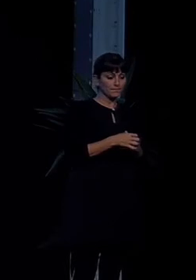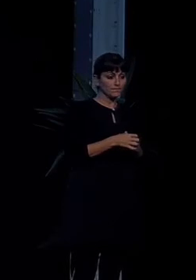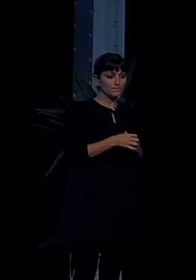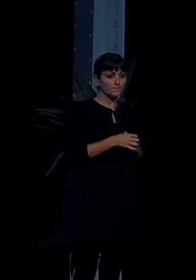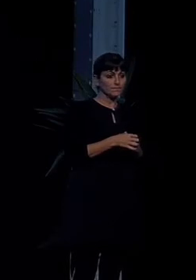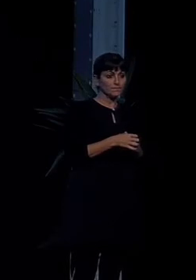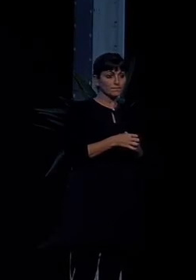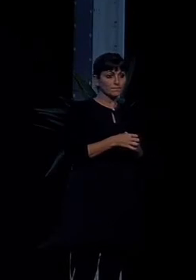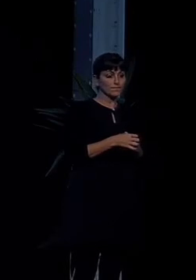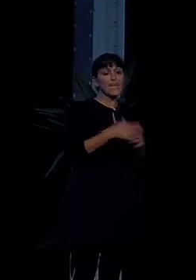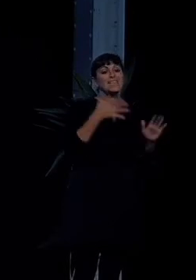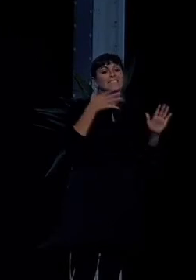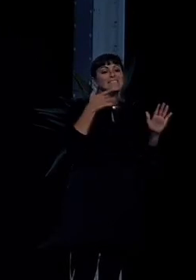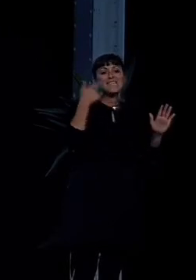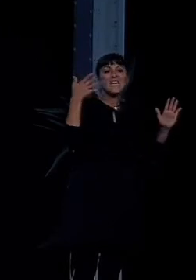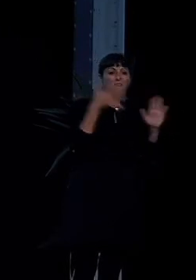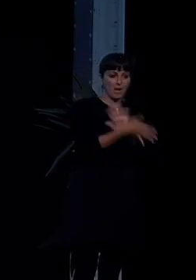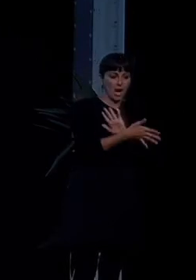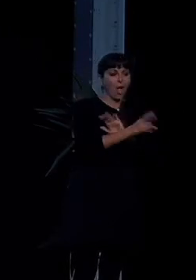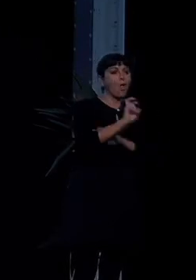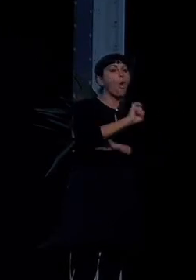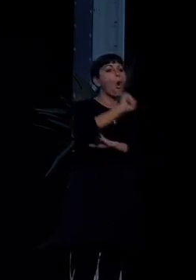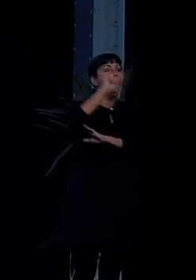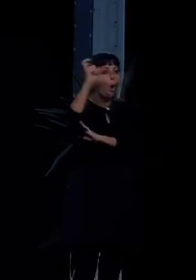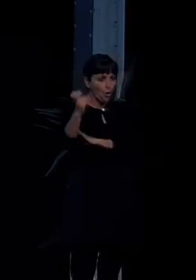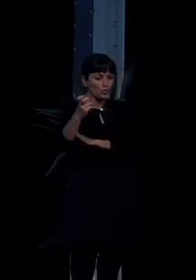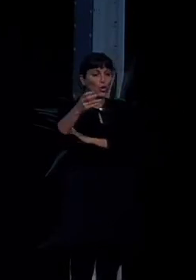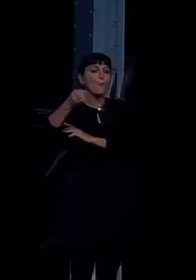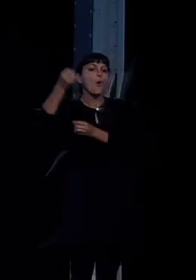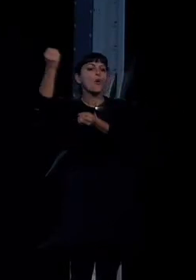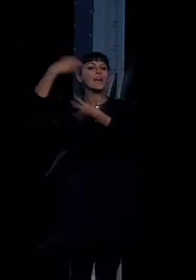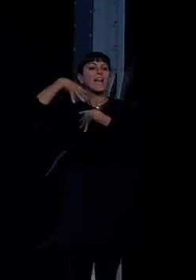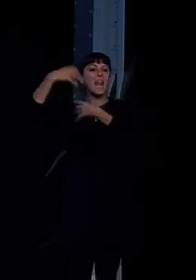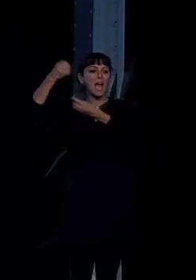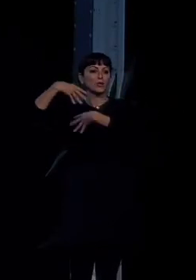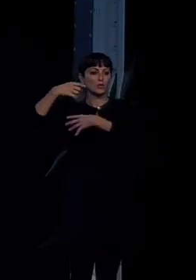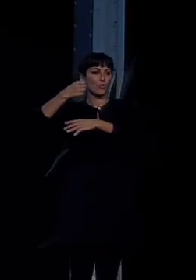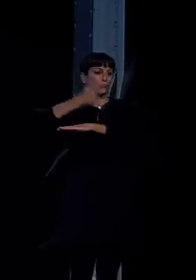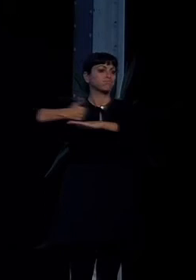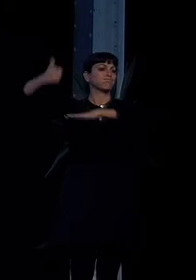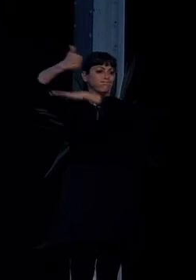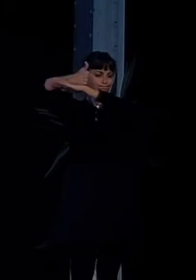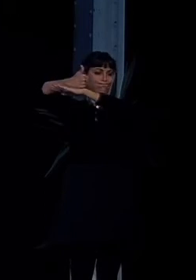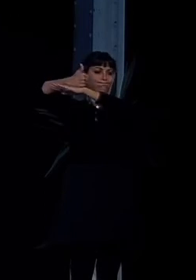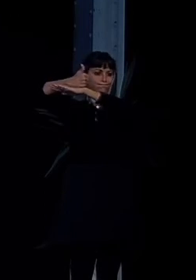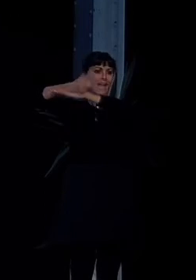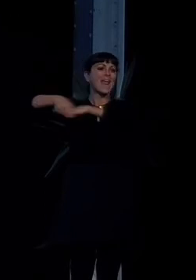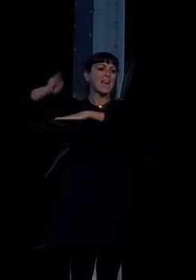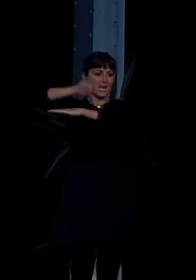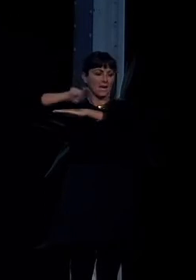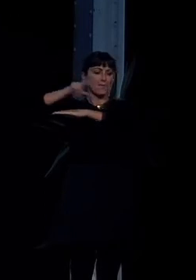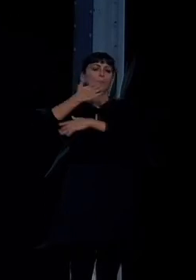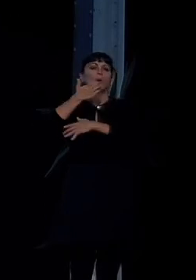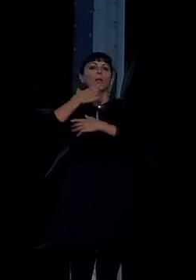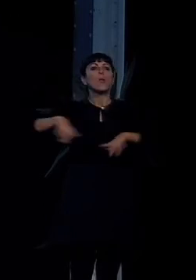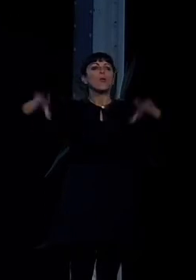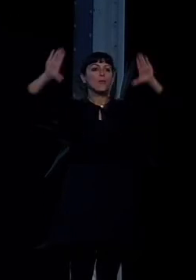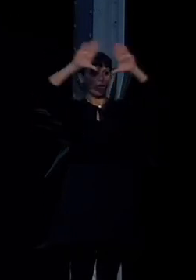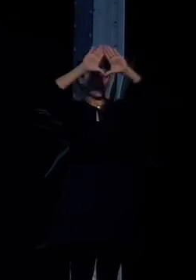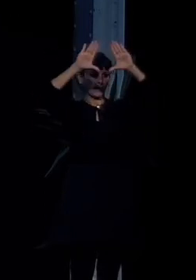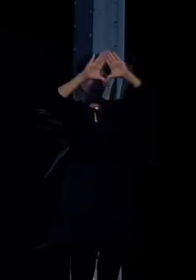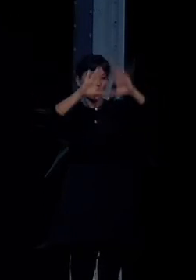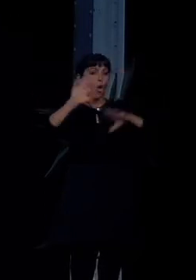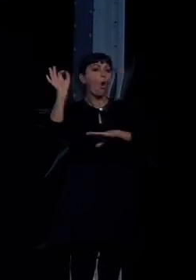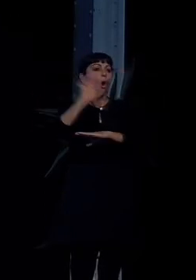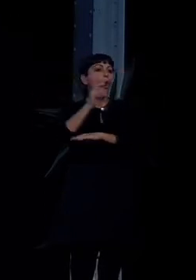otros significados interpelen al relato hegemónico, como podría ser la perspectiva feminista como sistema o paradigma hegemónico y frontal